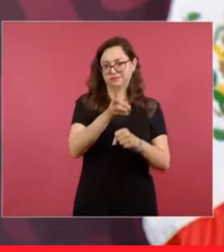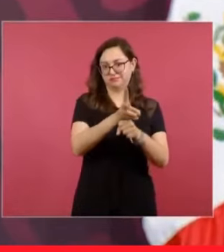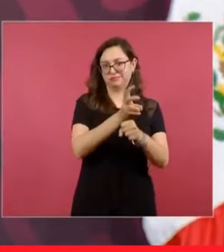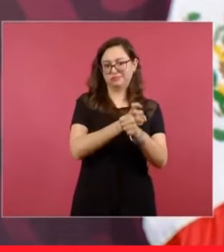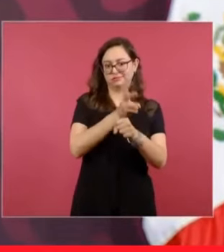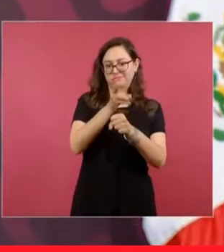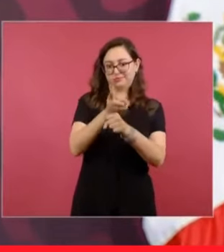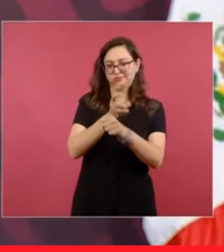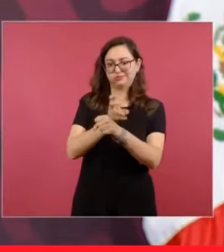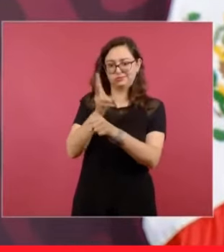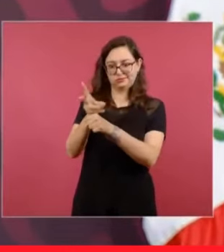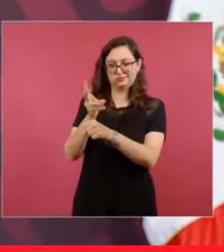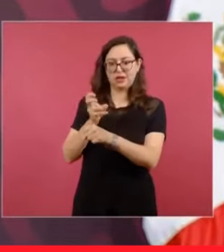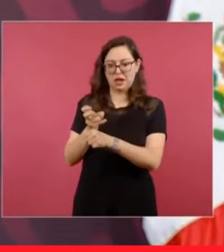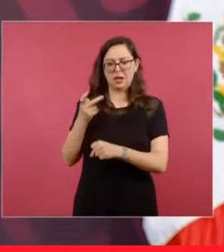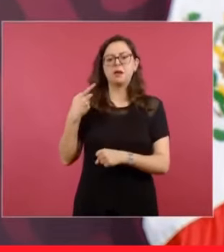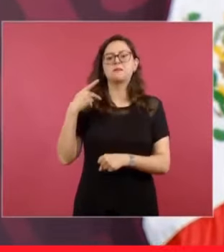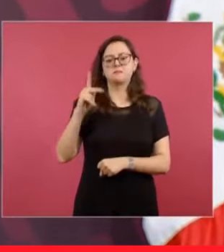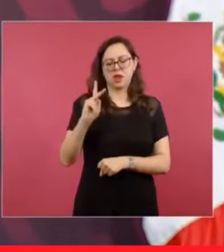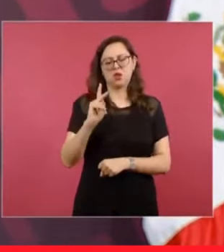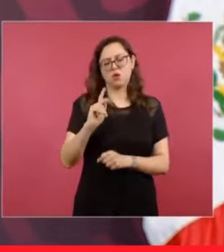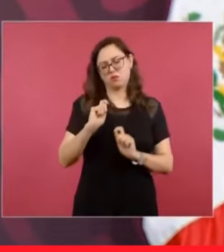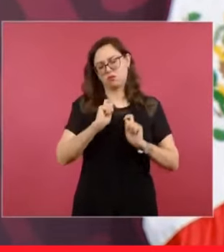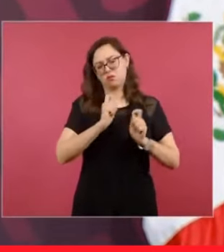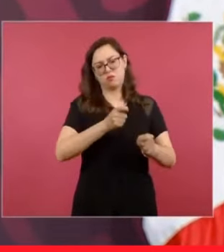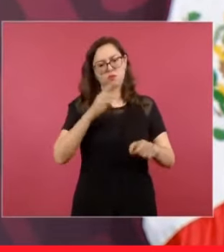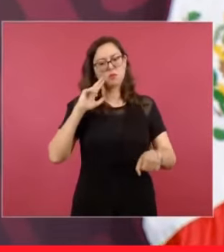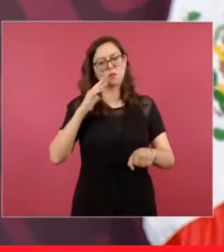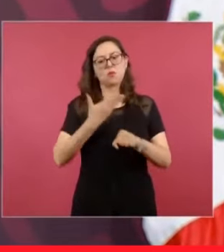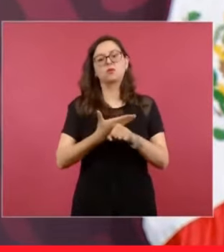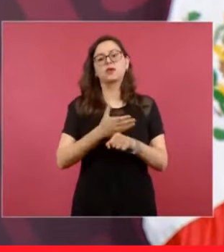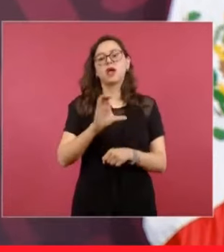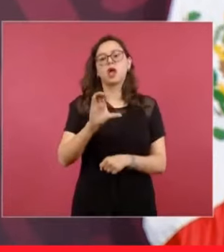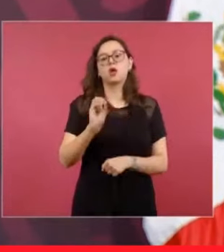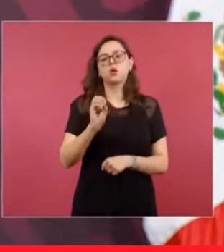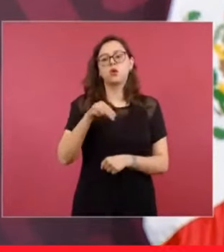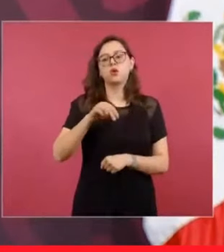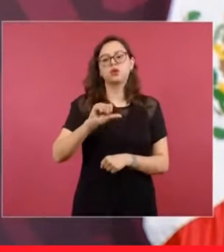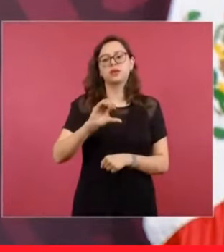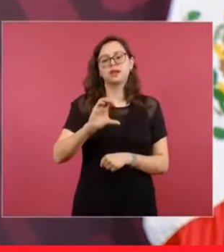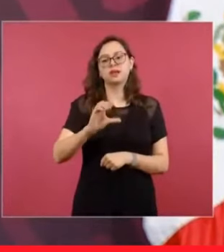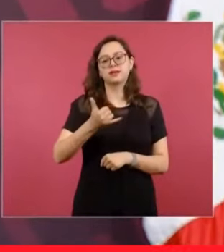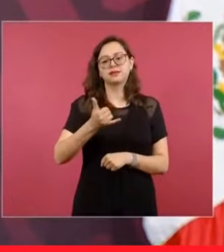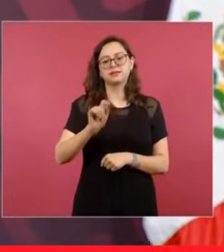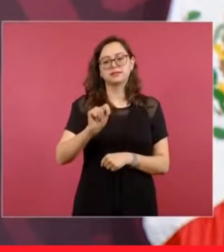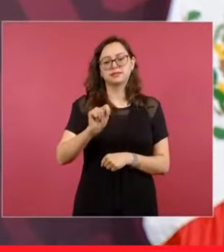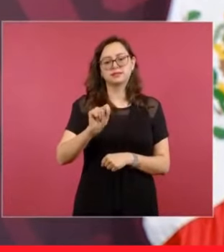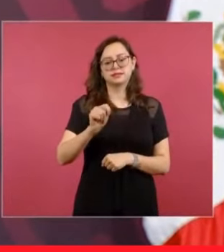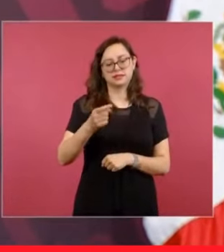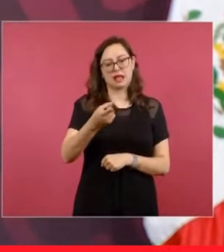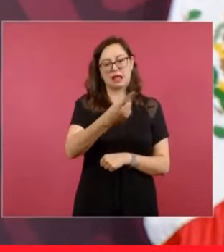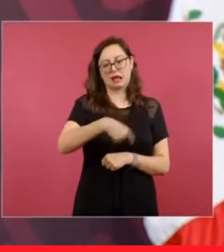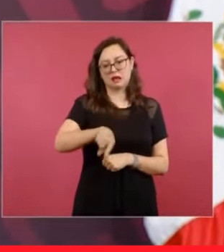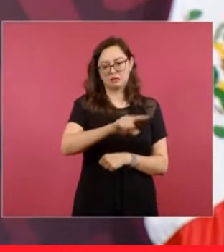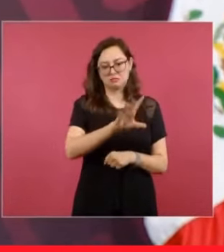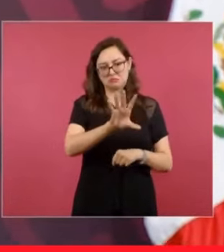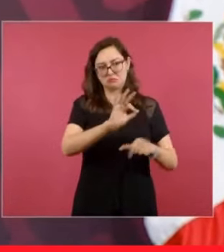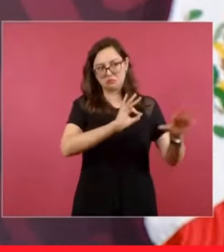pero encargamos a conit para que ellos este decidan quién